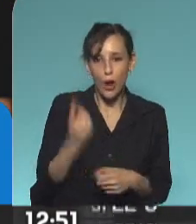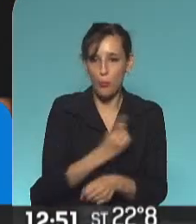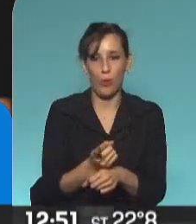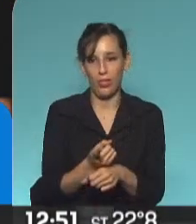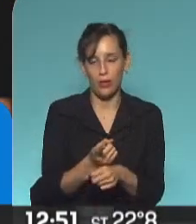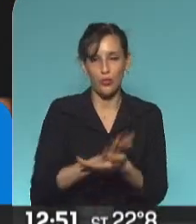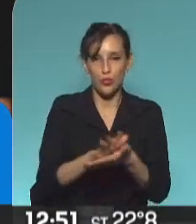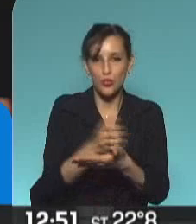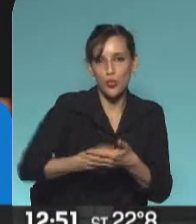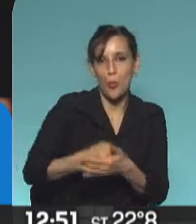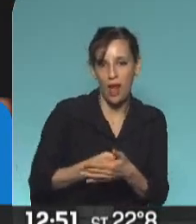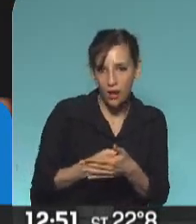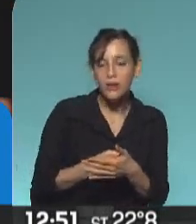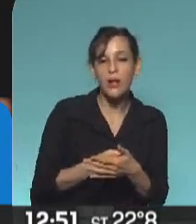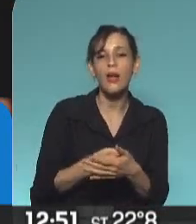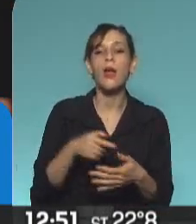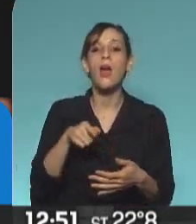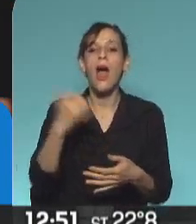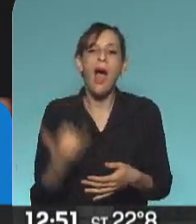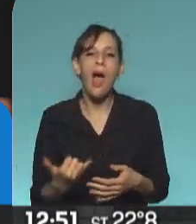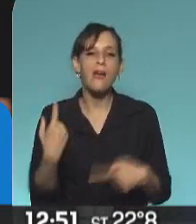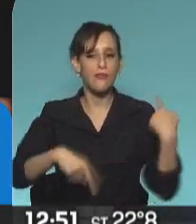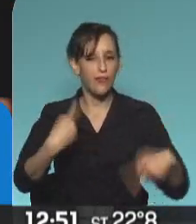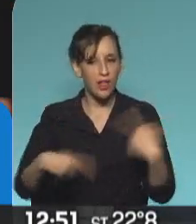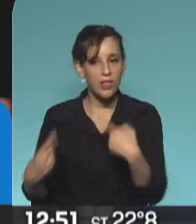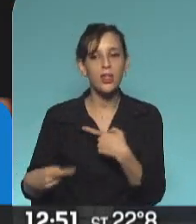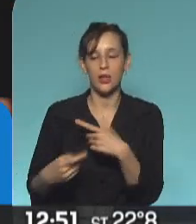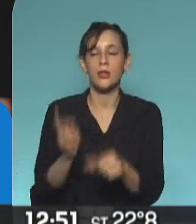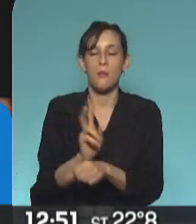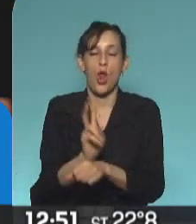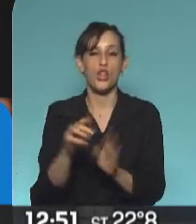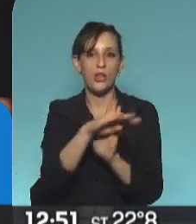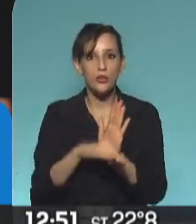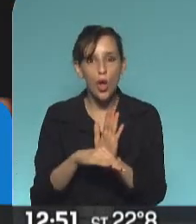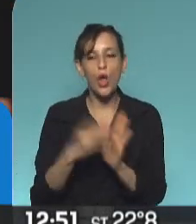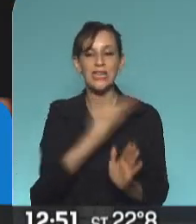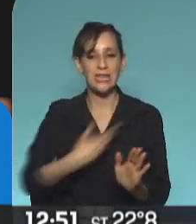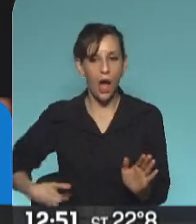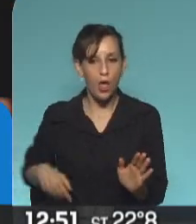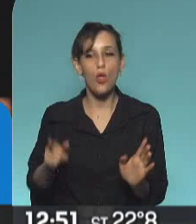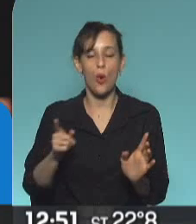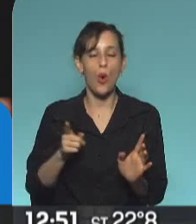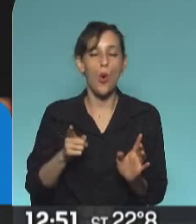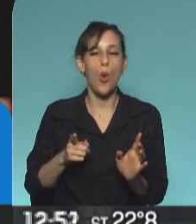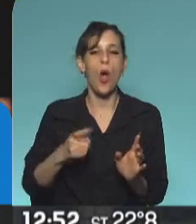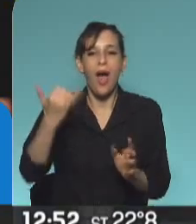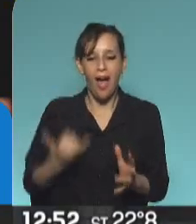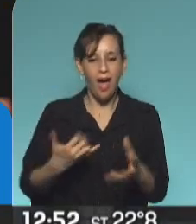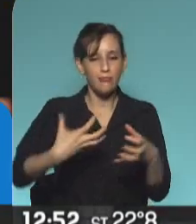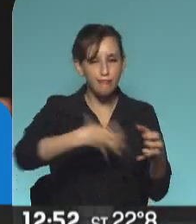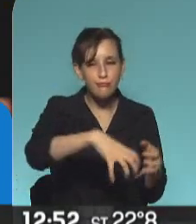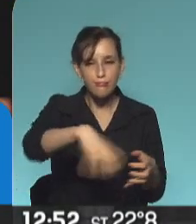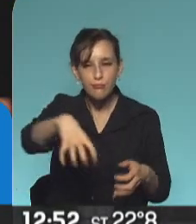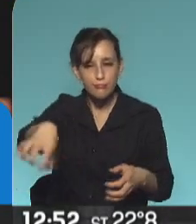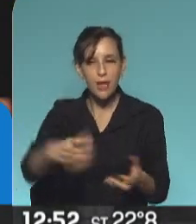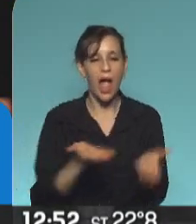mecanismos que existen porque hay un montón de agencias del estado y en medidas de protección y de espacios en el estado para dar ayuda y para dar asistencia